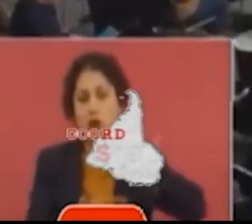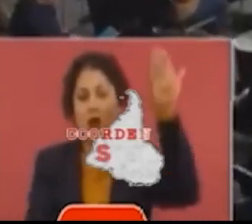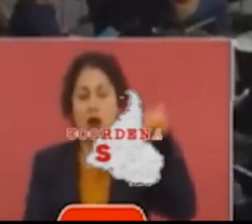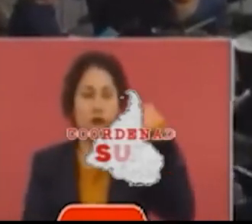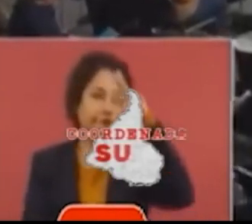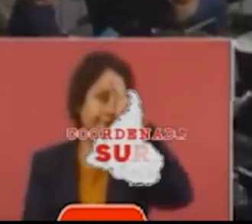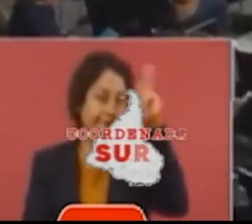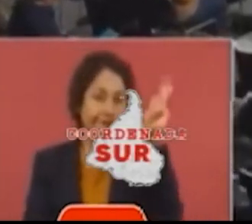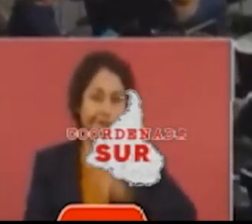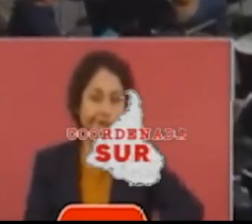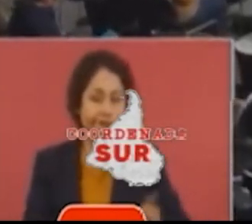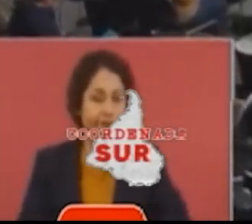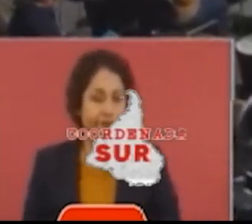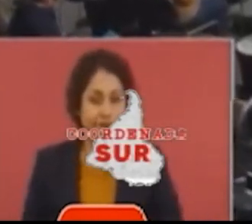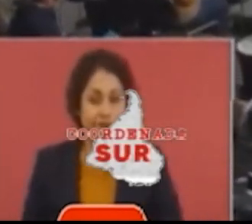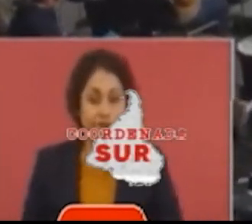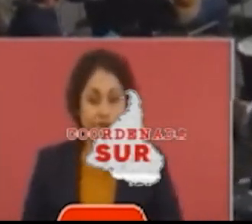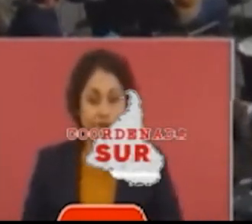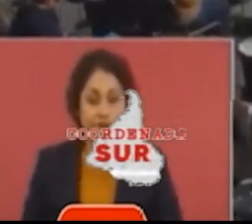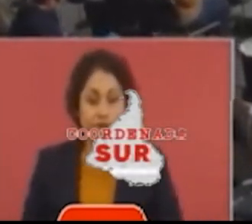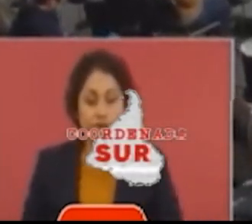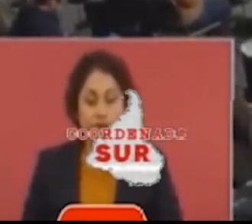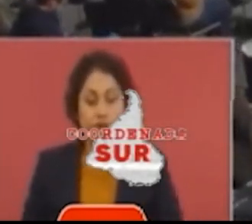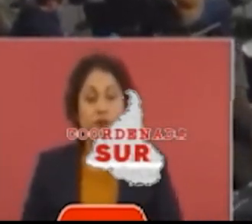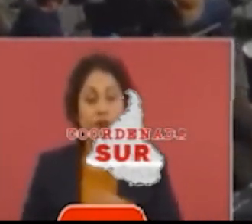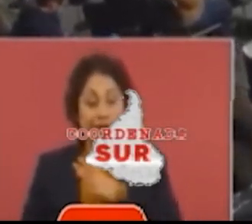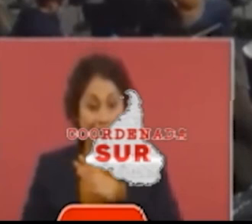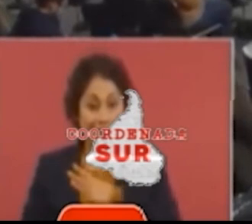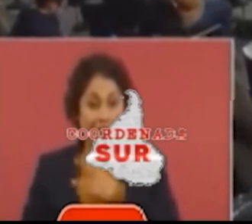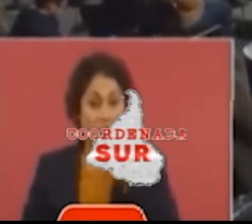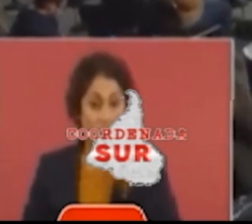Habían como dos presidentes,